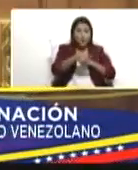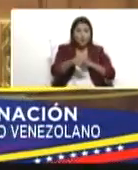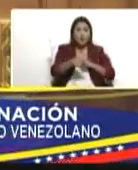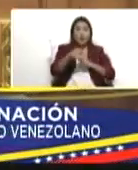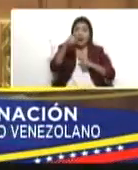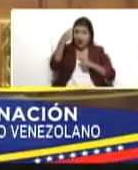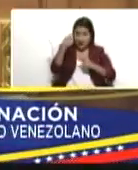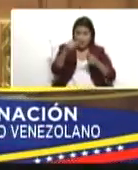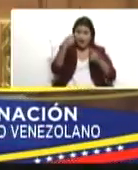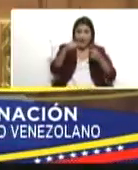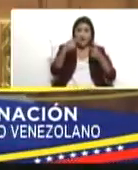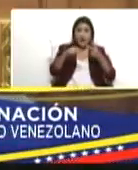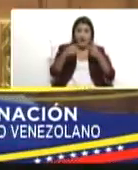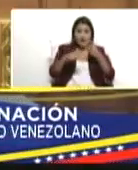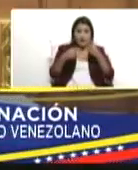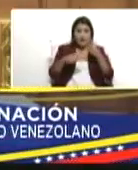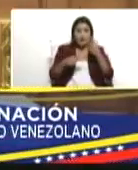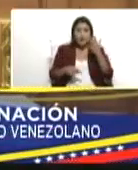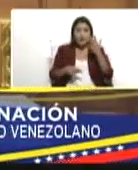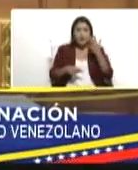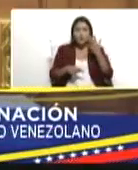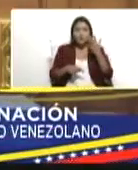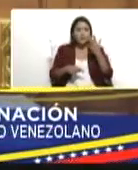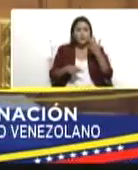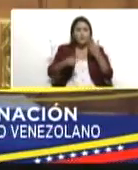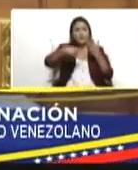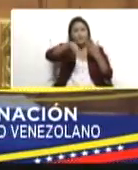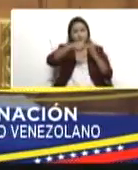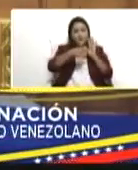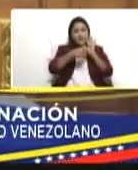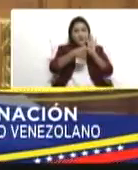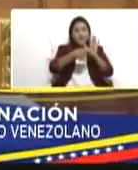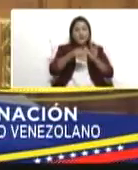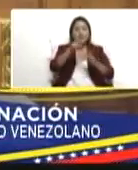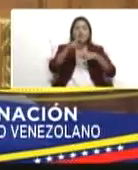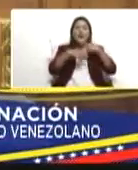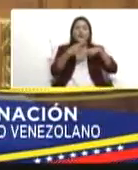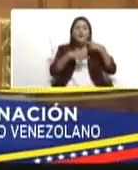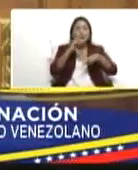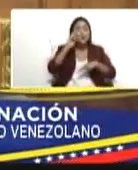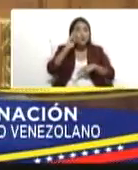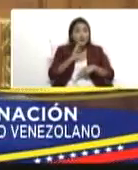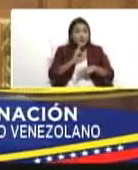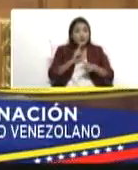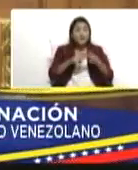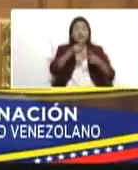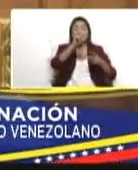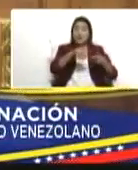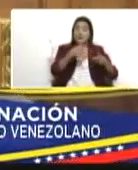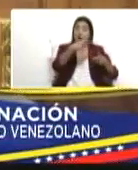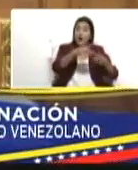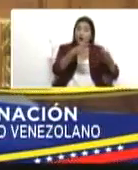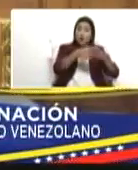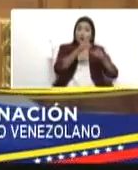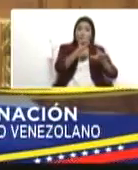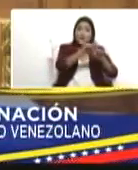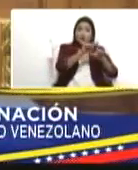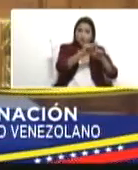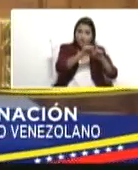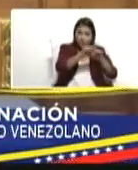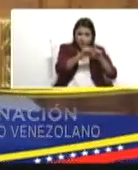están los movimientos y partidos políticos de la Revolución bolivariana paro socialista Unido de